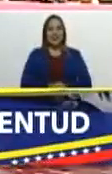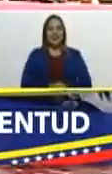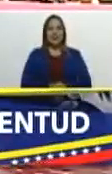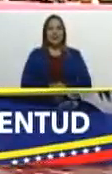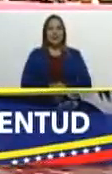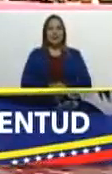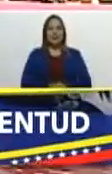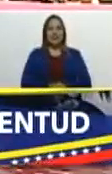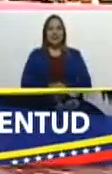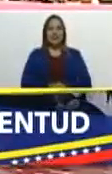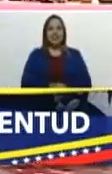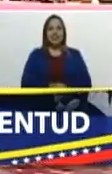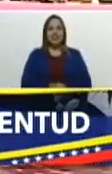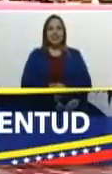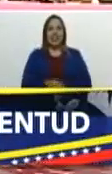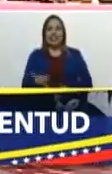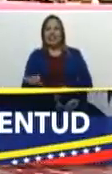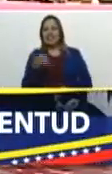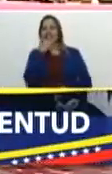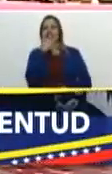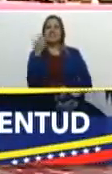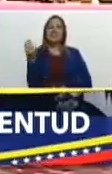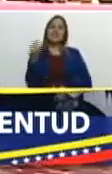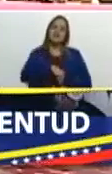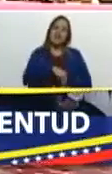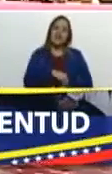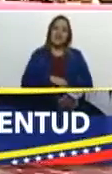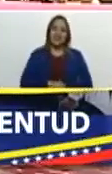Una escalonada más. ¿Ah?